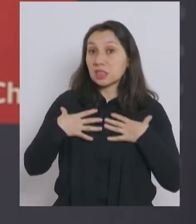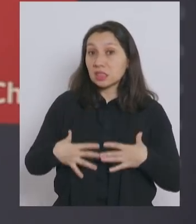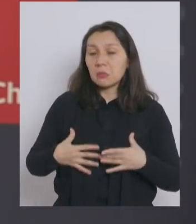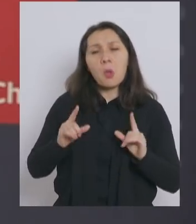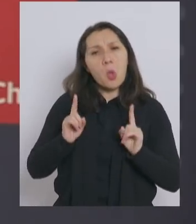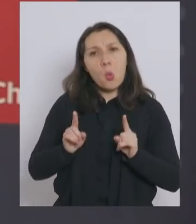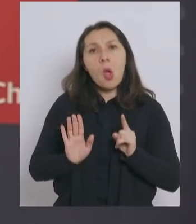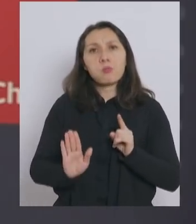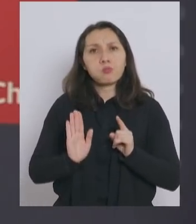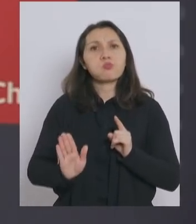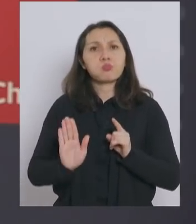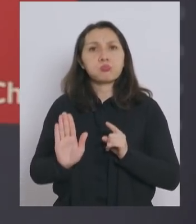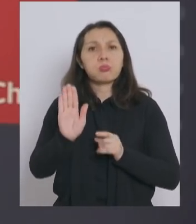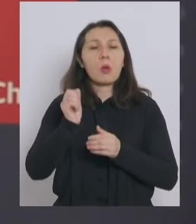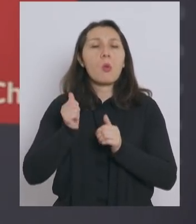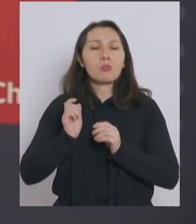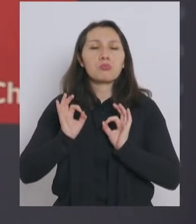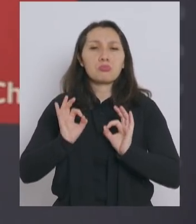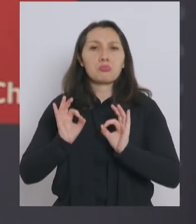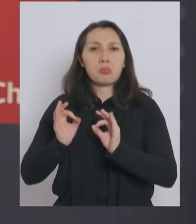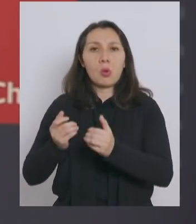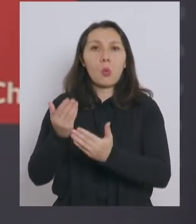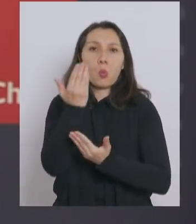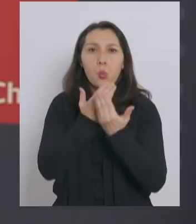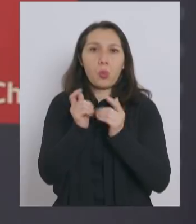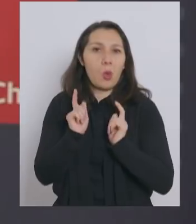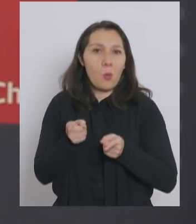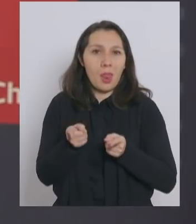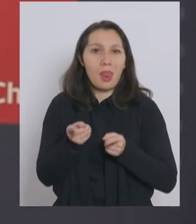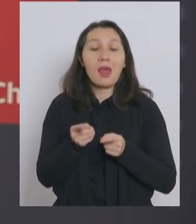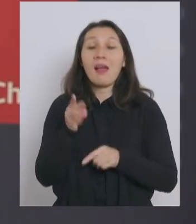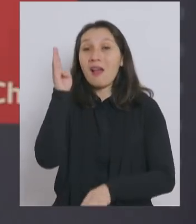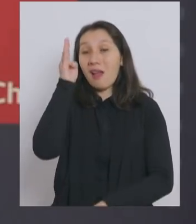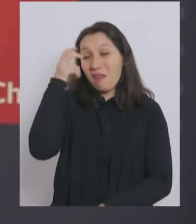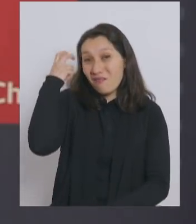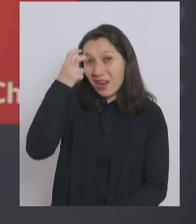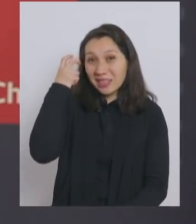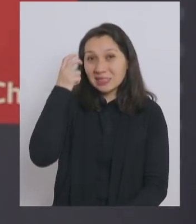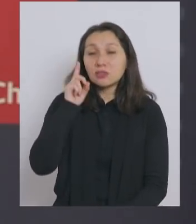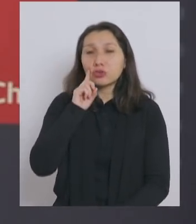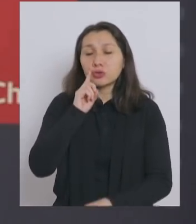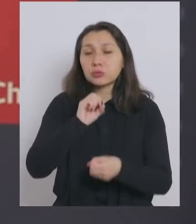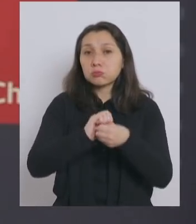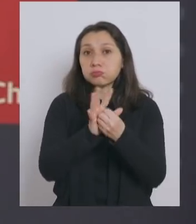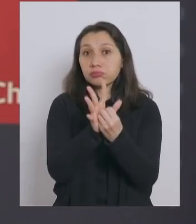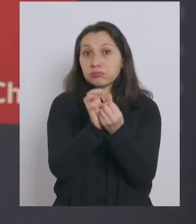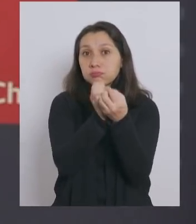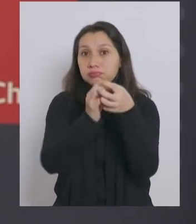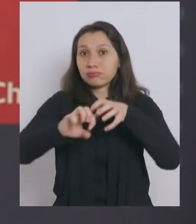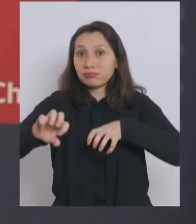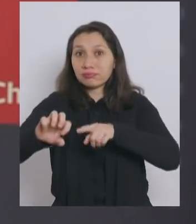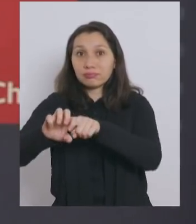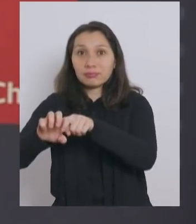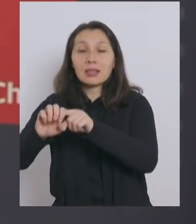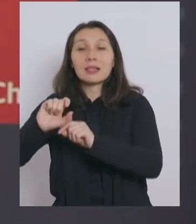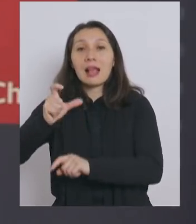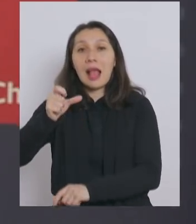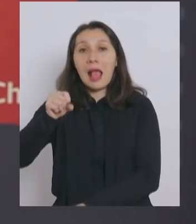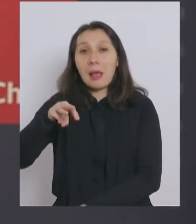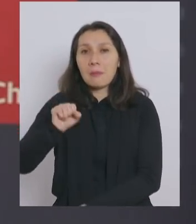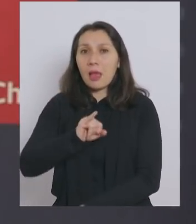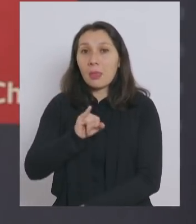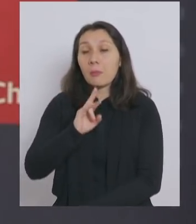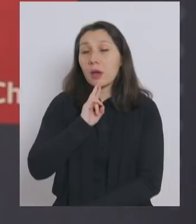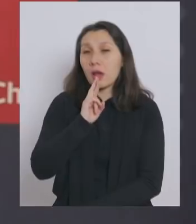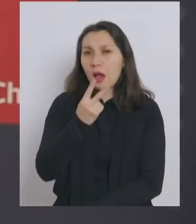mantuvo en estándares adecuados. En Brasil, donde está esta variante gamma que mencionaba, los resultados, y lo vamos a ver un